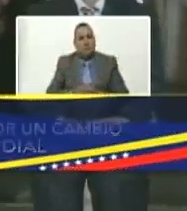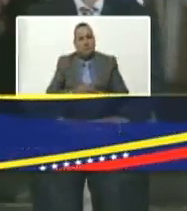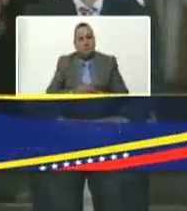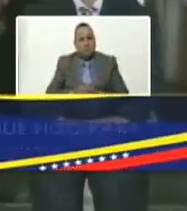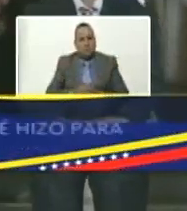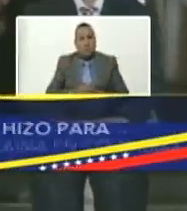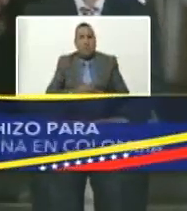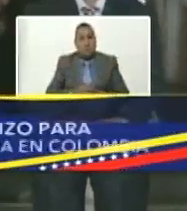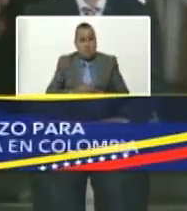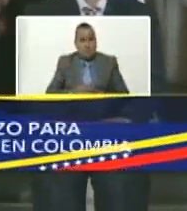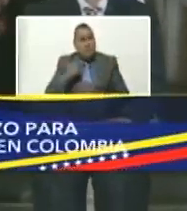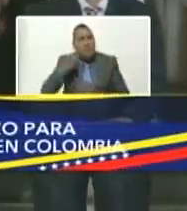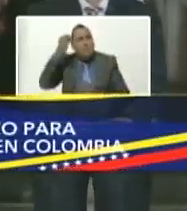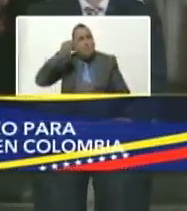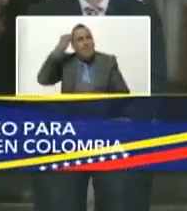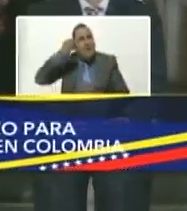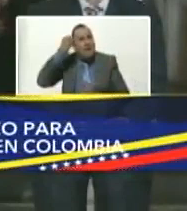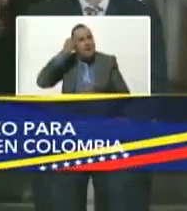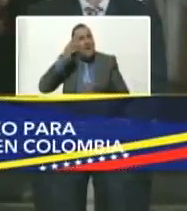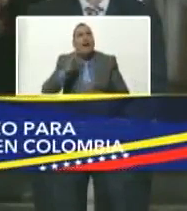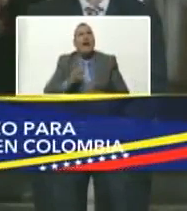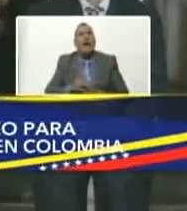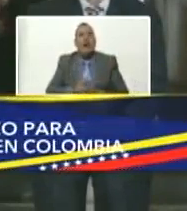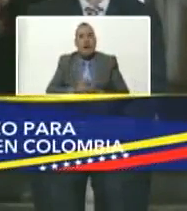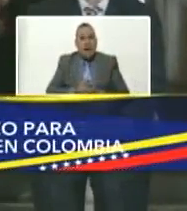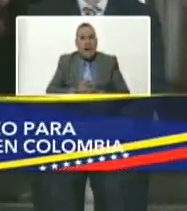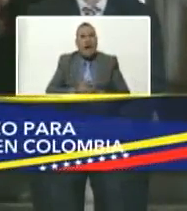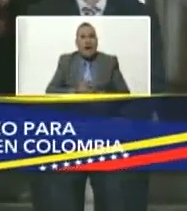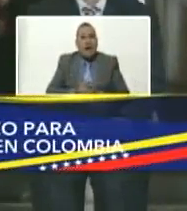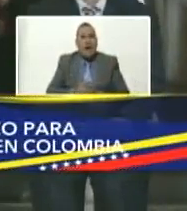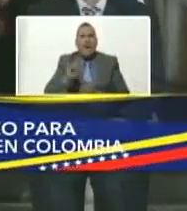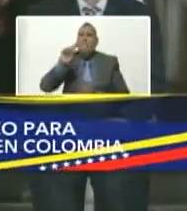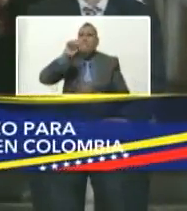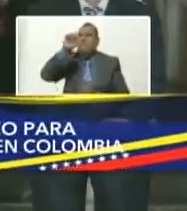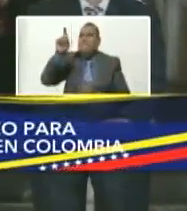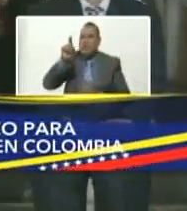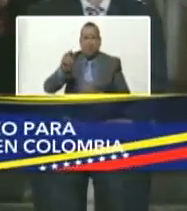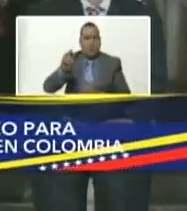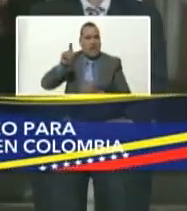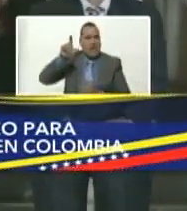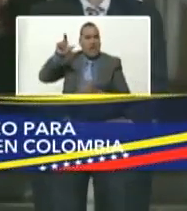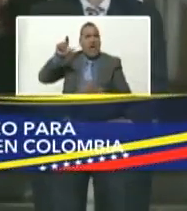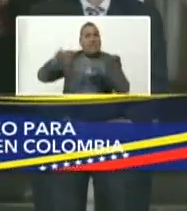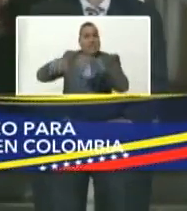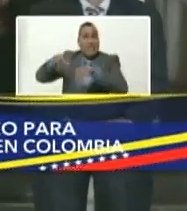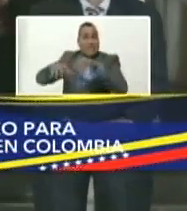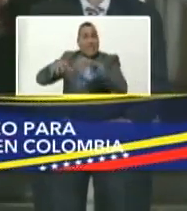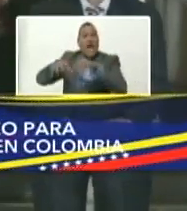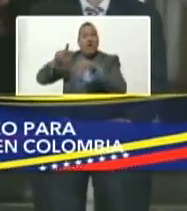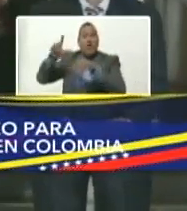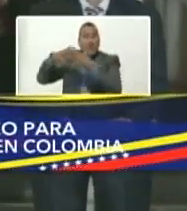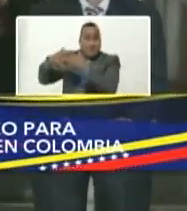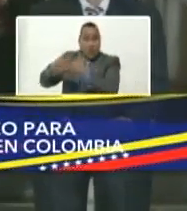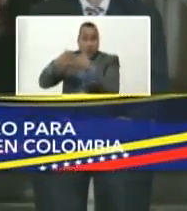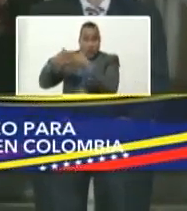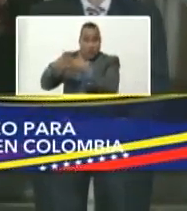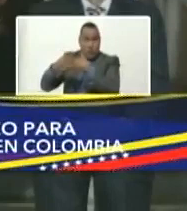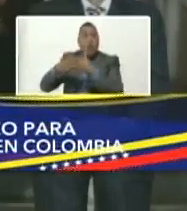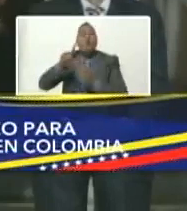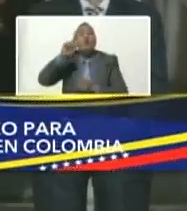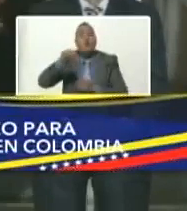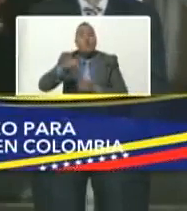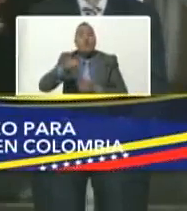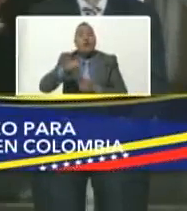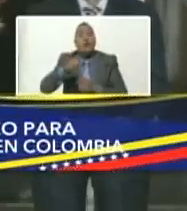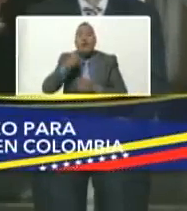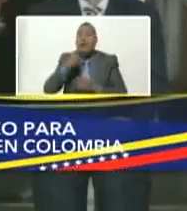Son cosas que hay que reflexionar y hay que preguntarse a Blinken y al gobierno de Joe Biden, que llegaron con